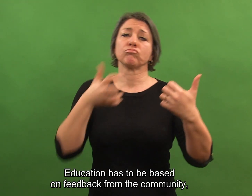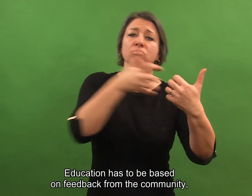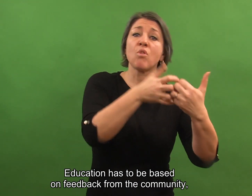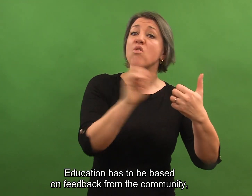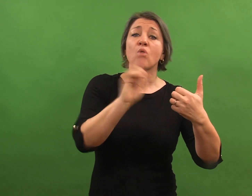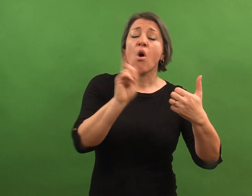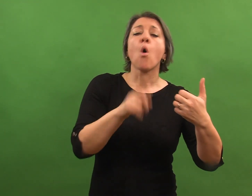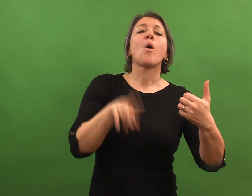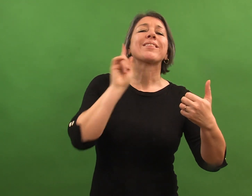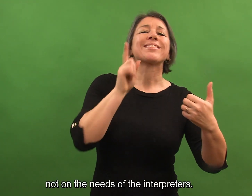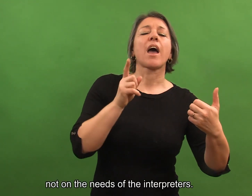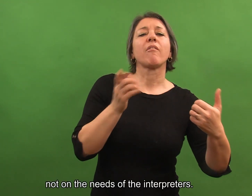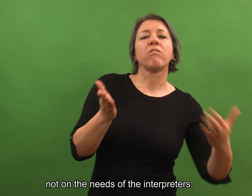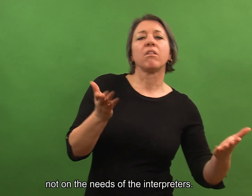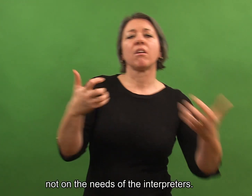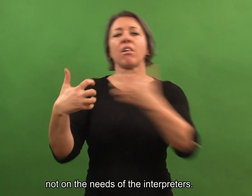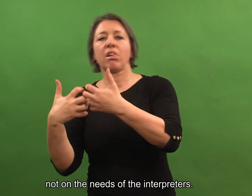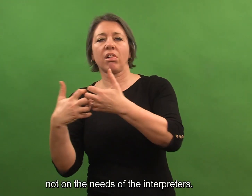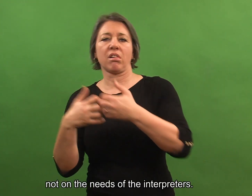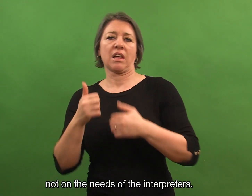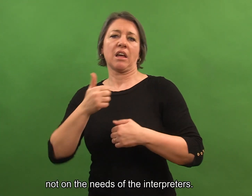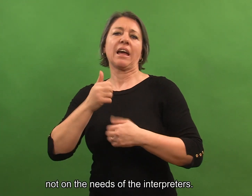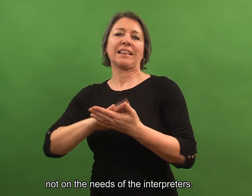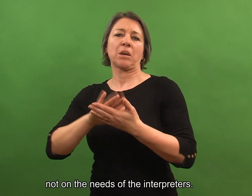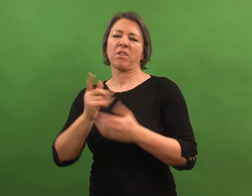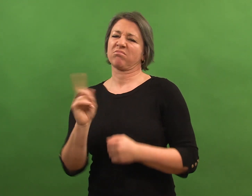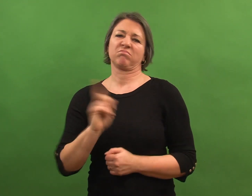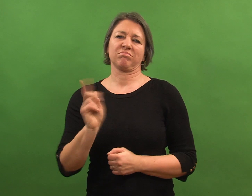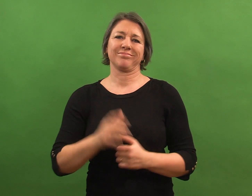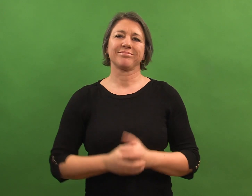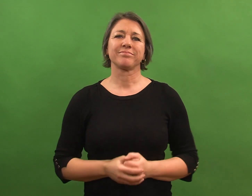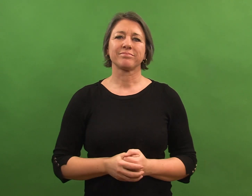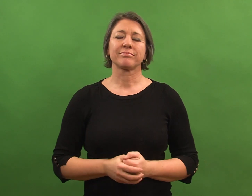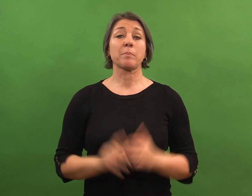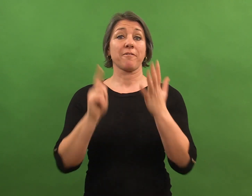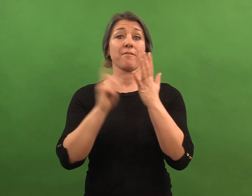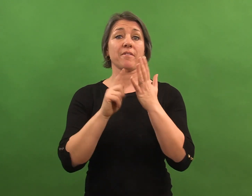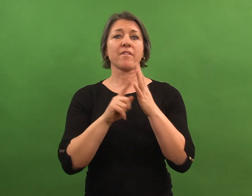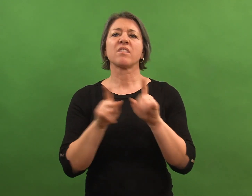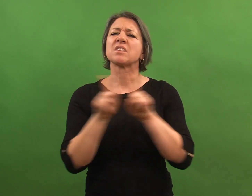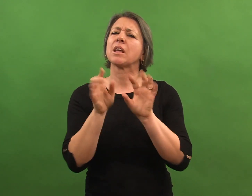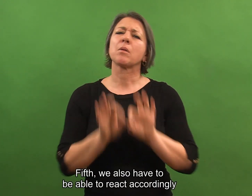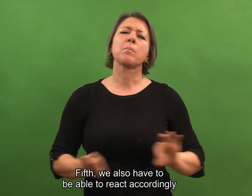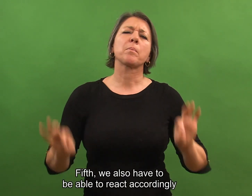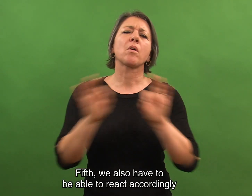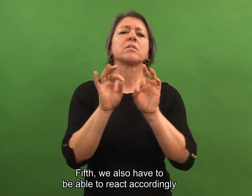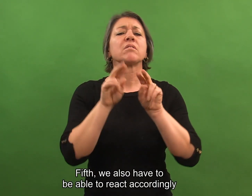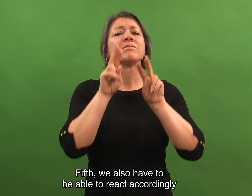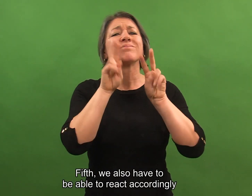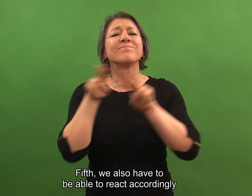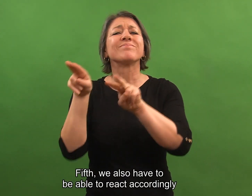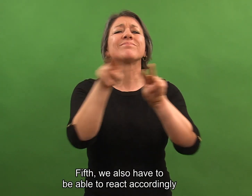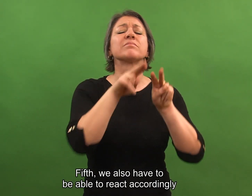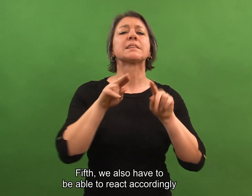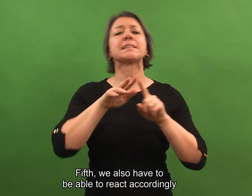tienen necesidades y la educación tiene que fundamentarse en la retroalimentación de la comunidad sorda y no en las necesidades